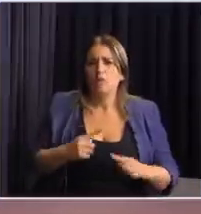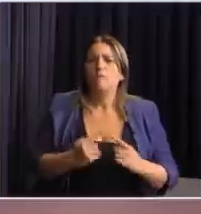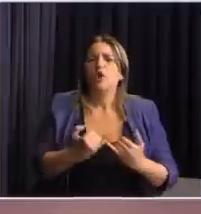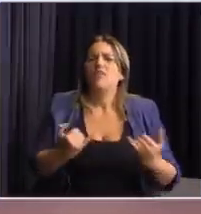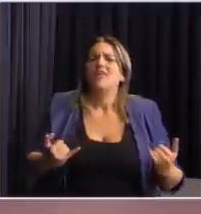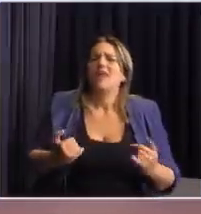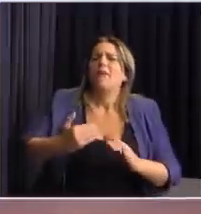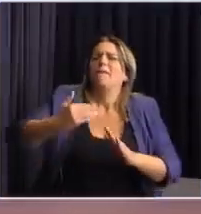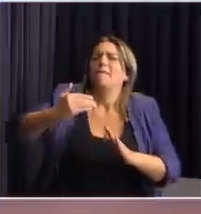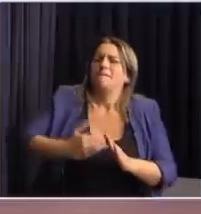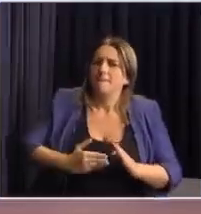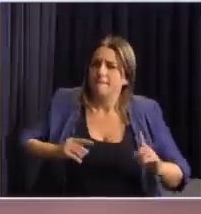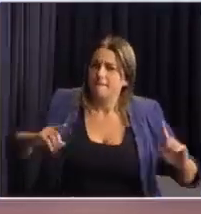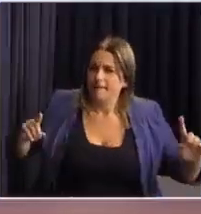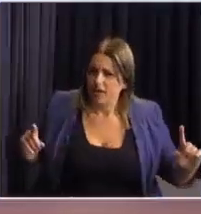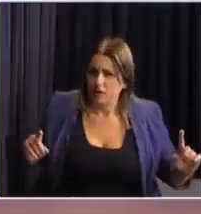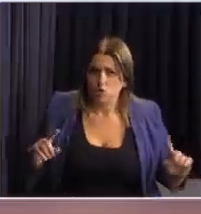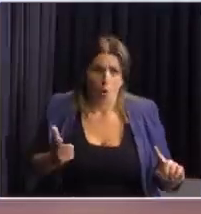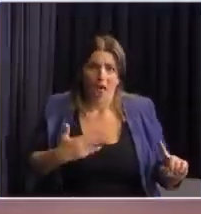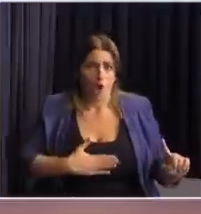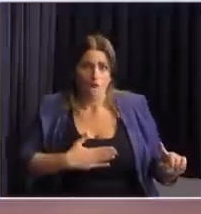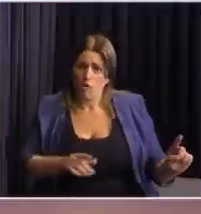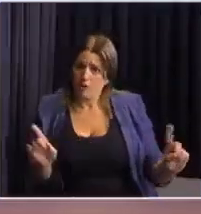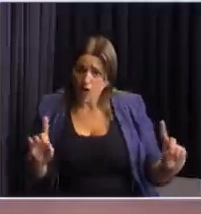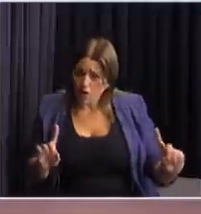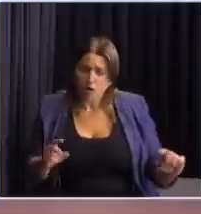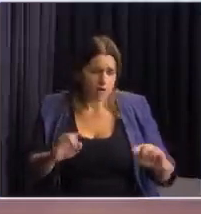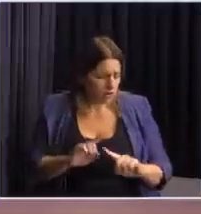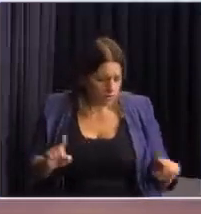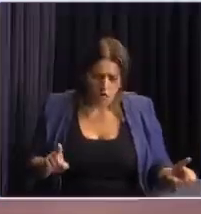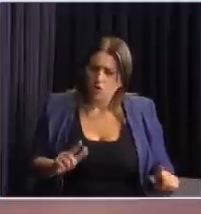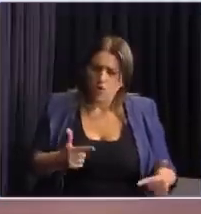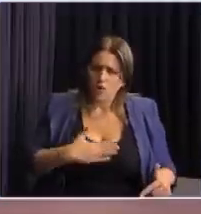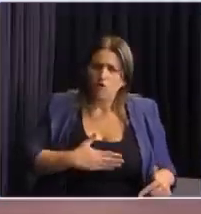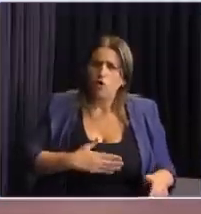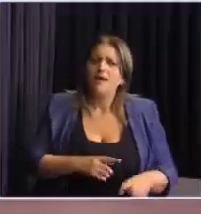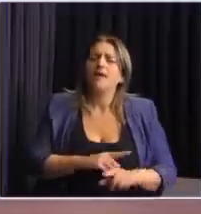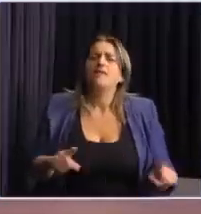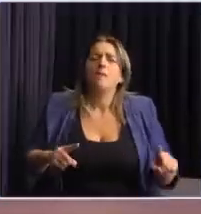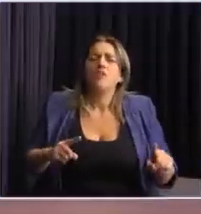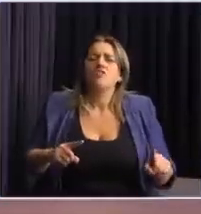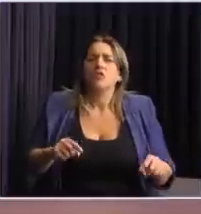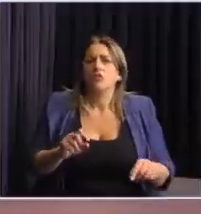diarios promedio. No estamos conformes, tampoco estamos conformes con